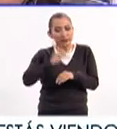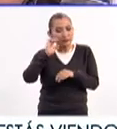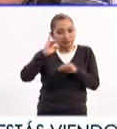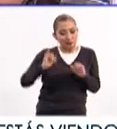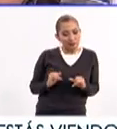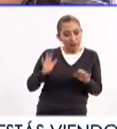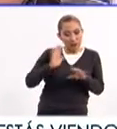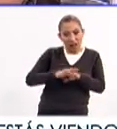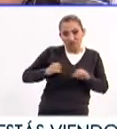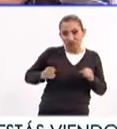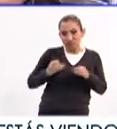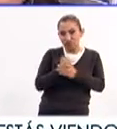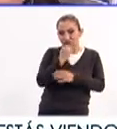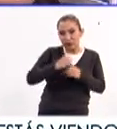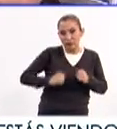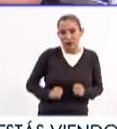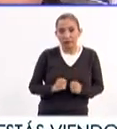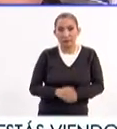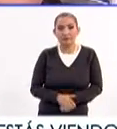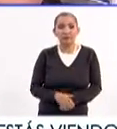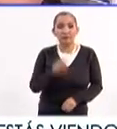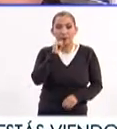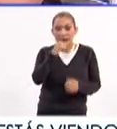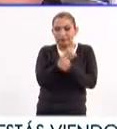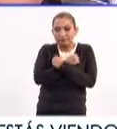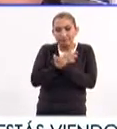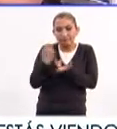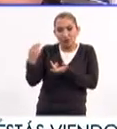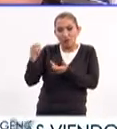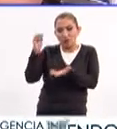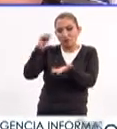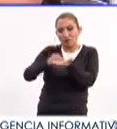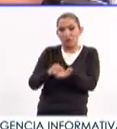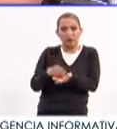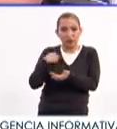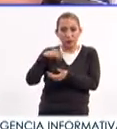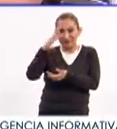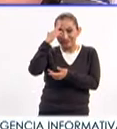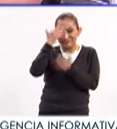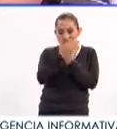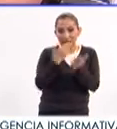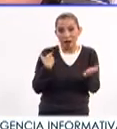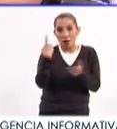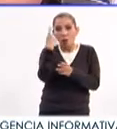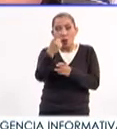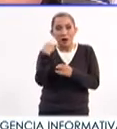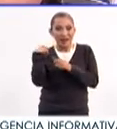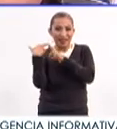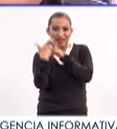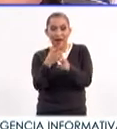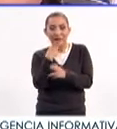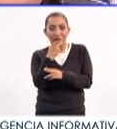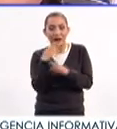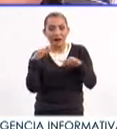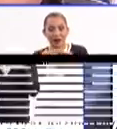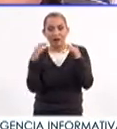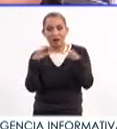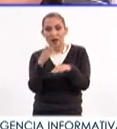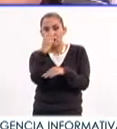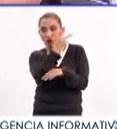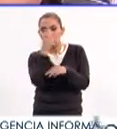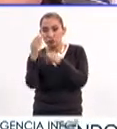más definida, ¿no? No, y llamar también las cosas por su nombre. Yo me acuerdo que en algún momento, en uno de estos aniversarios, se habló del encuentro de dos